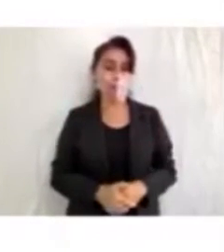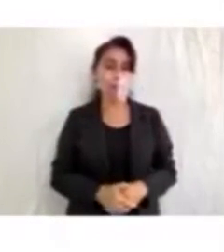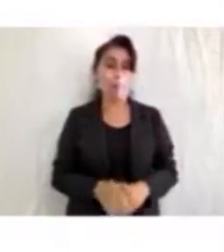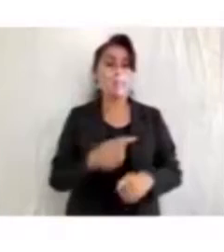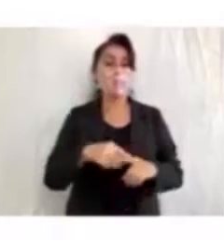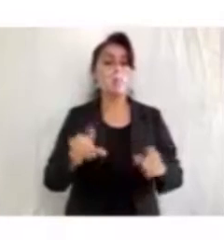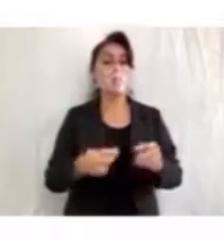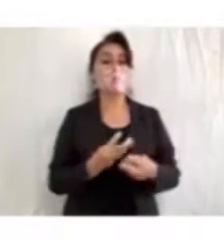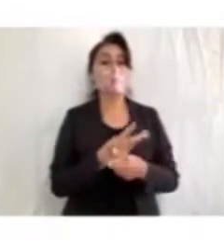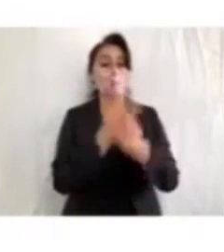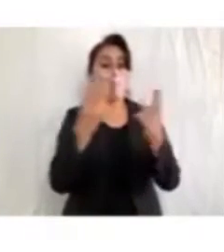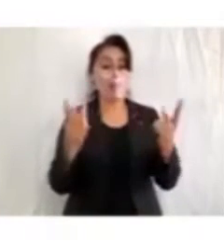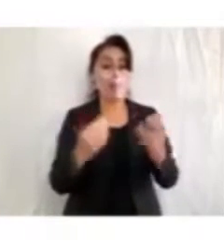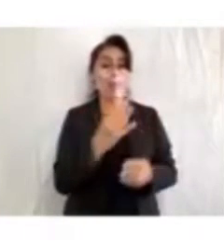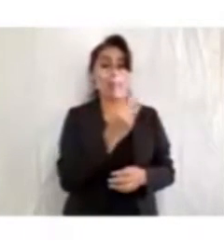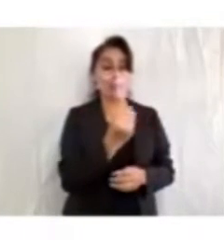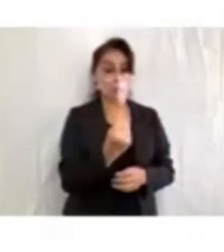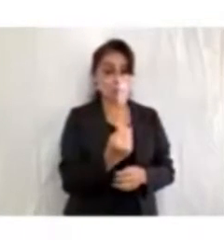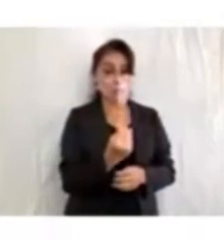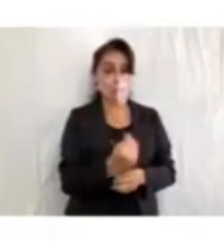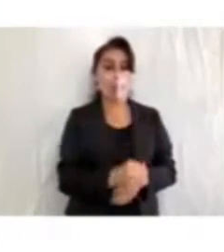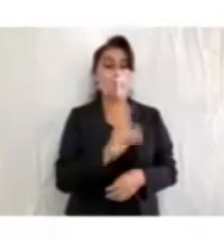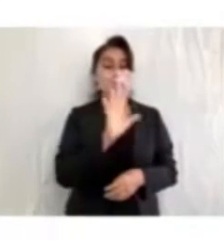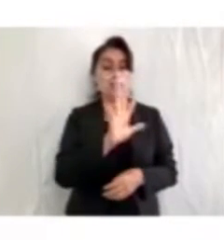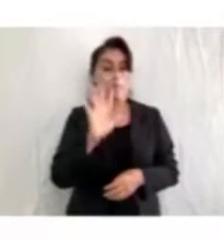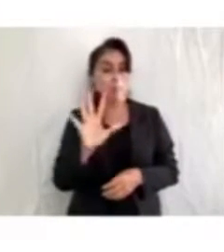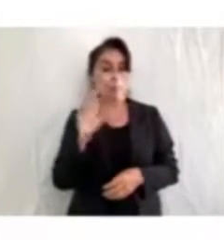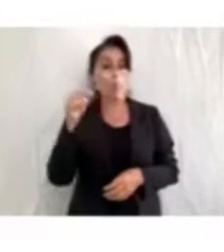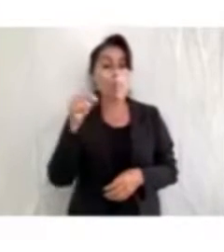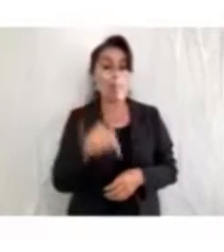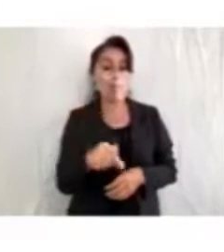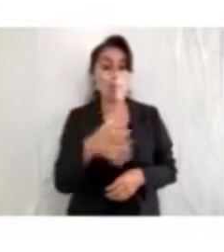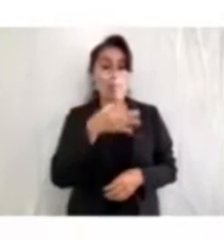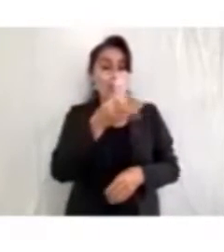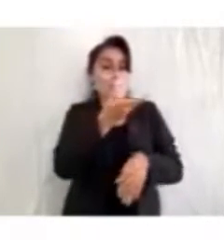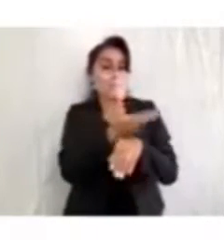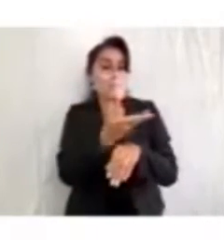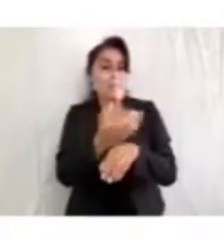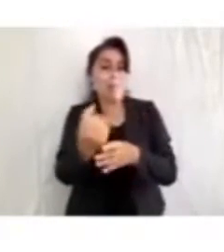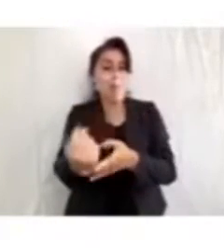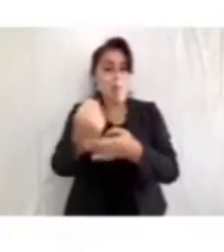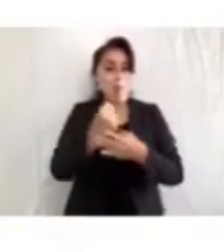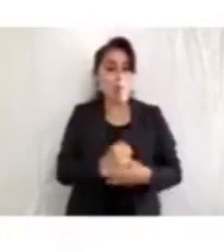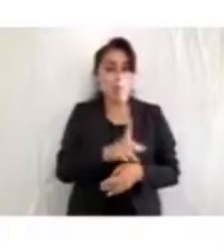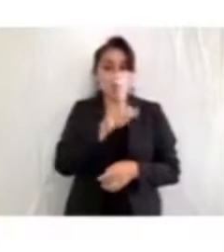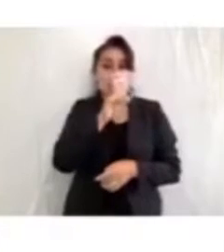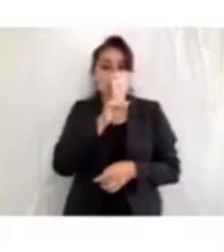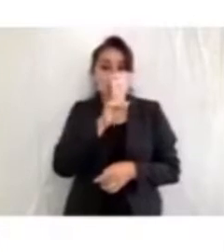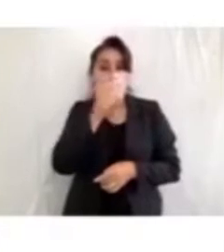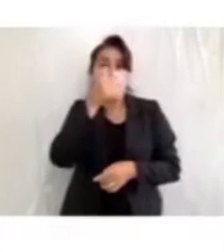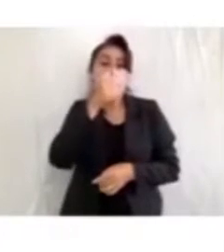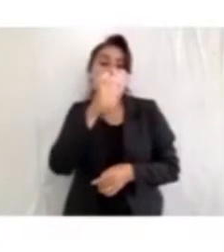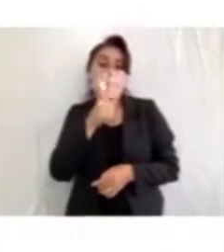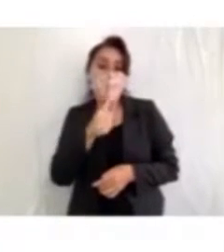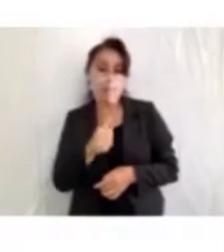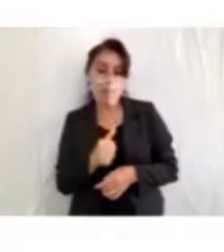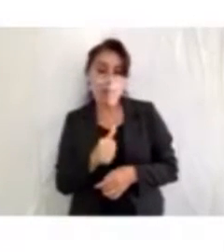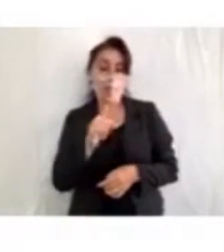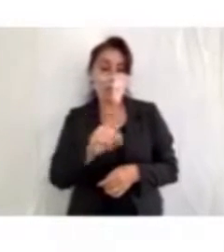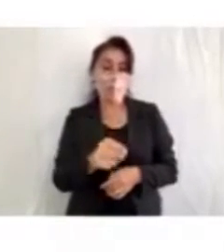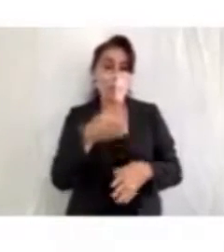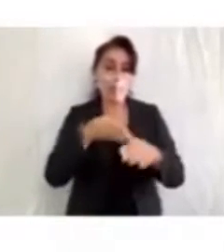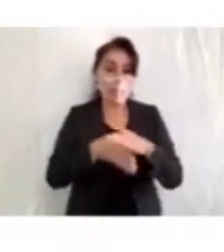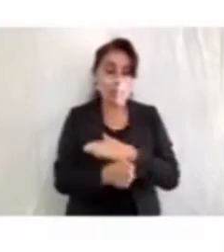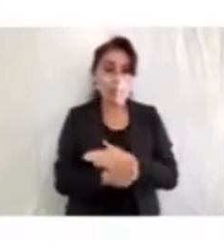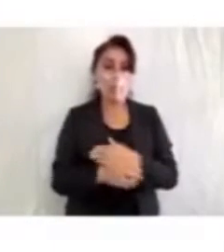de 1455, que también es una forma de poder pedir ayuda de forma silenciosa, que se puede ingresar a